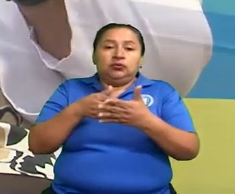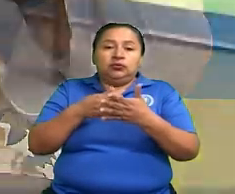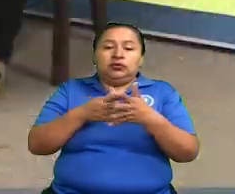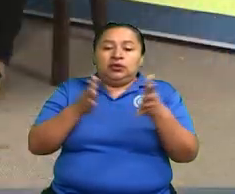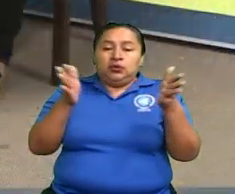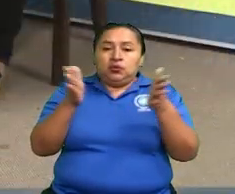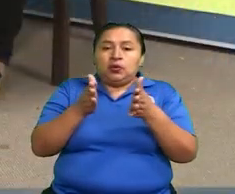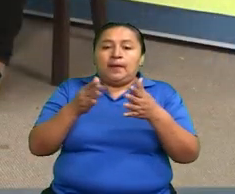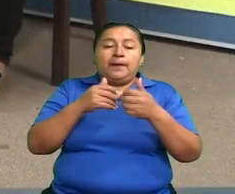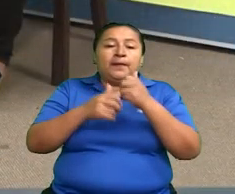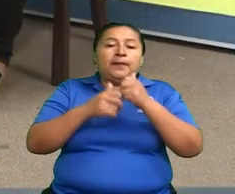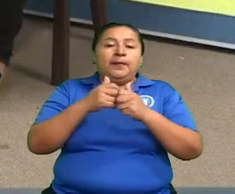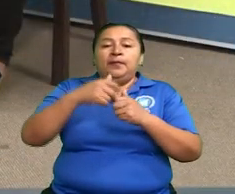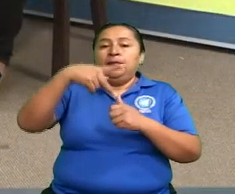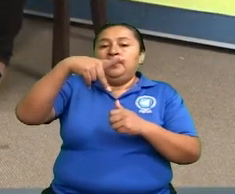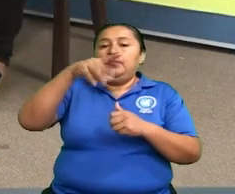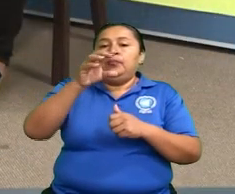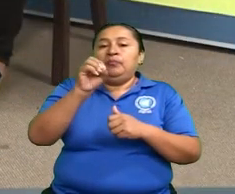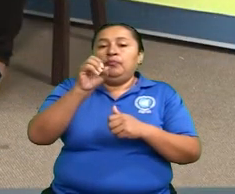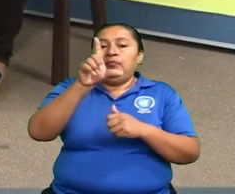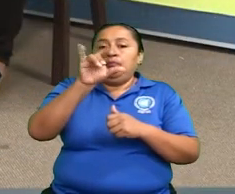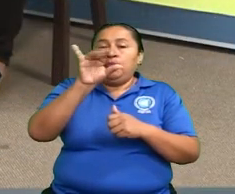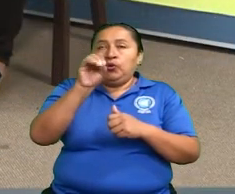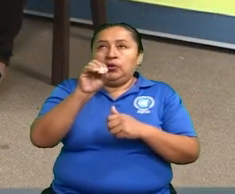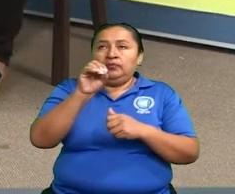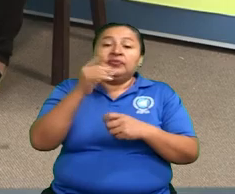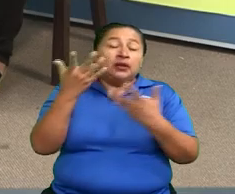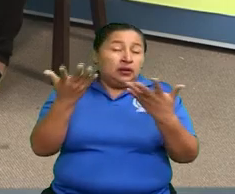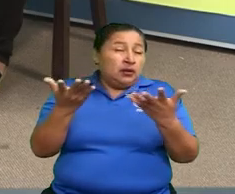de polio. En los años de